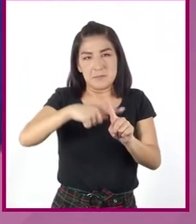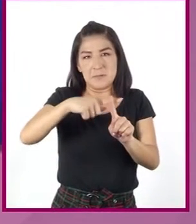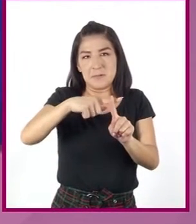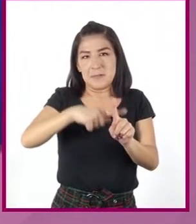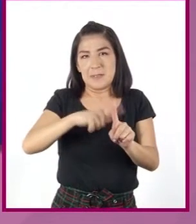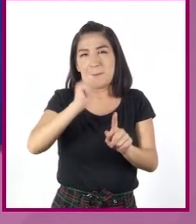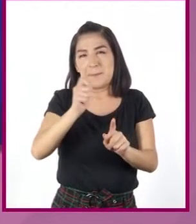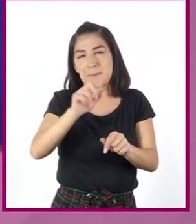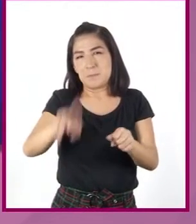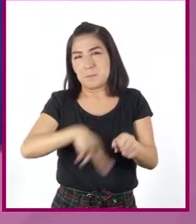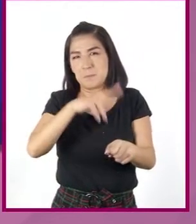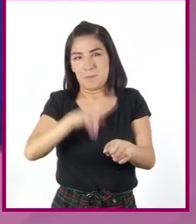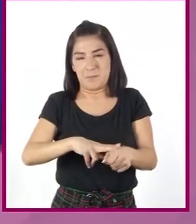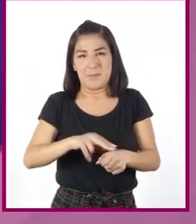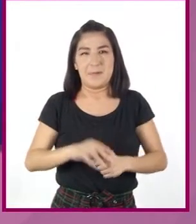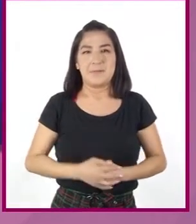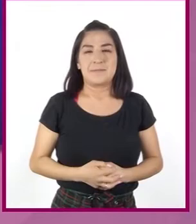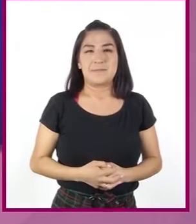moderada.